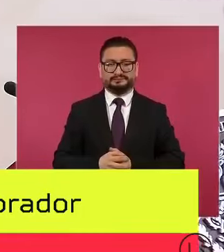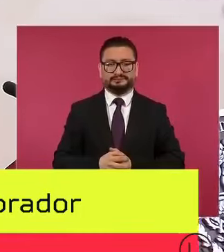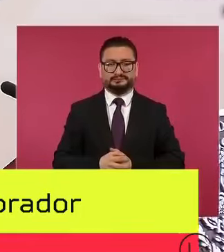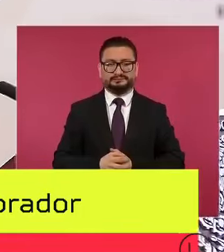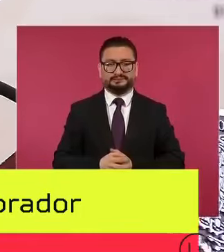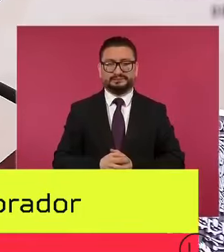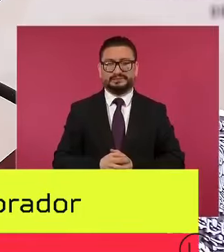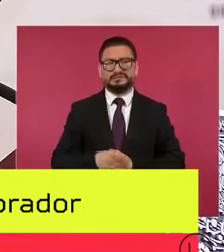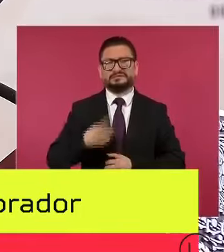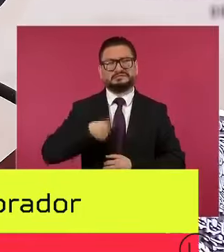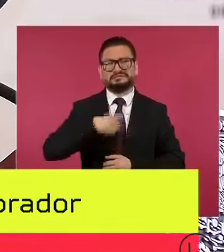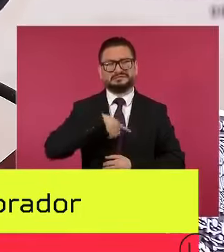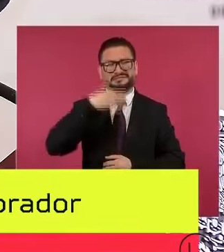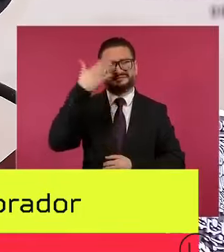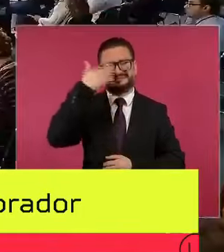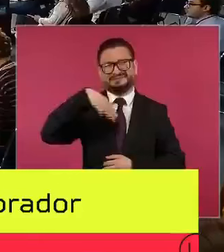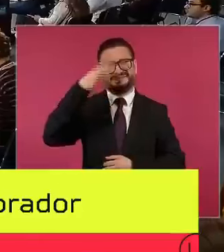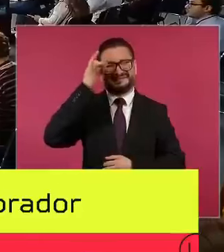Siempre,